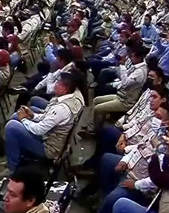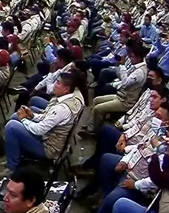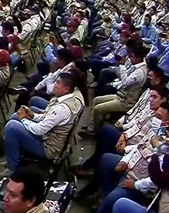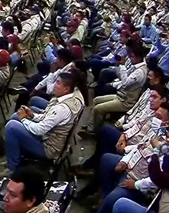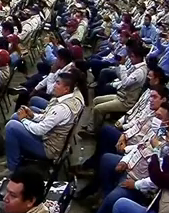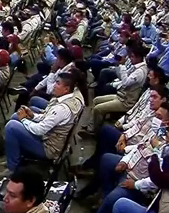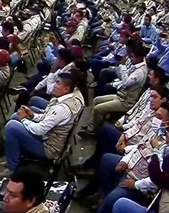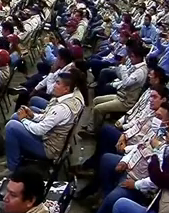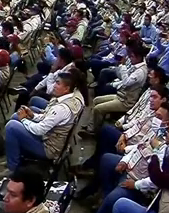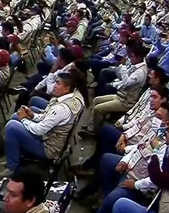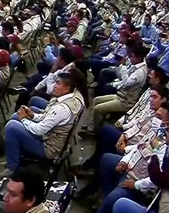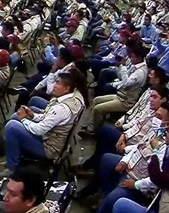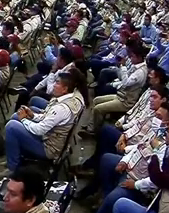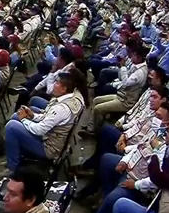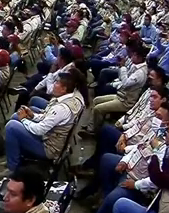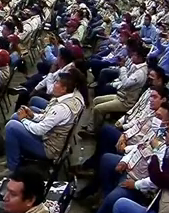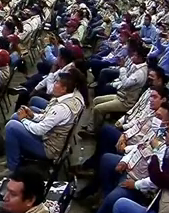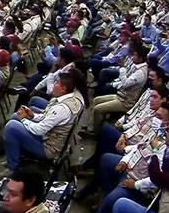técnicos,